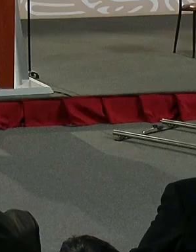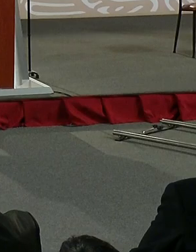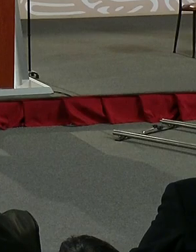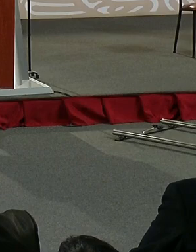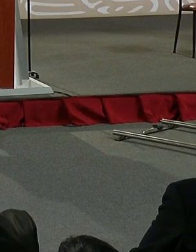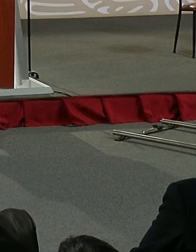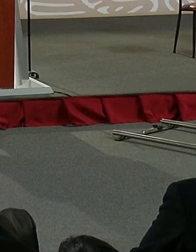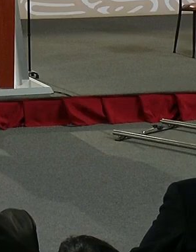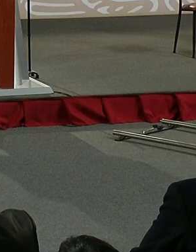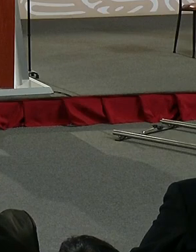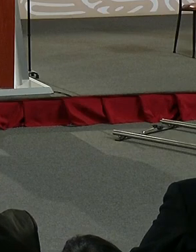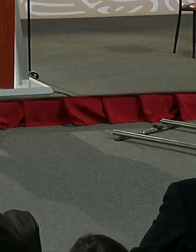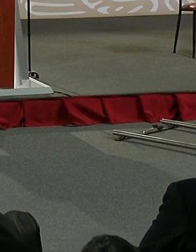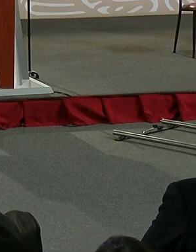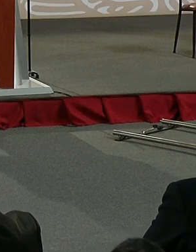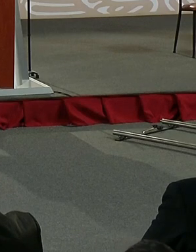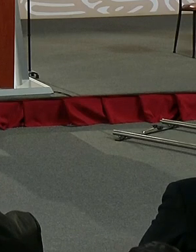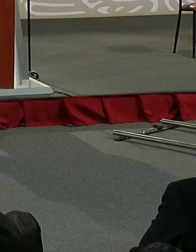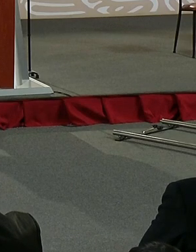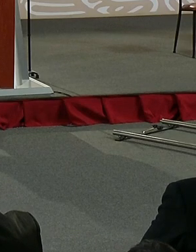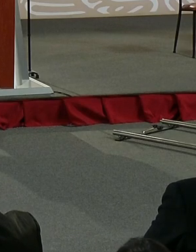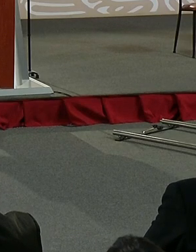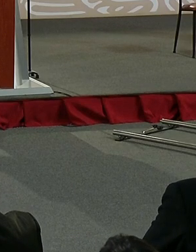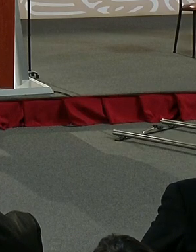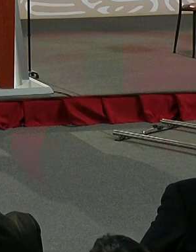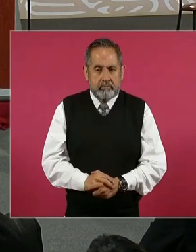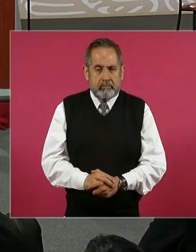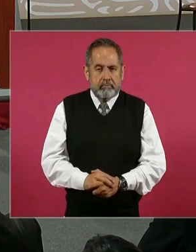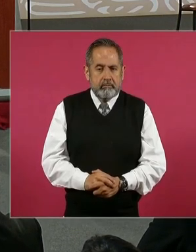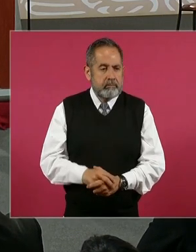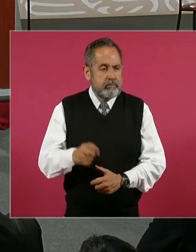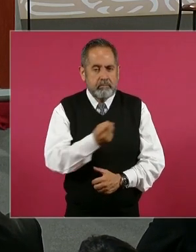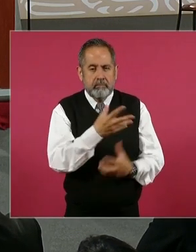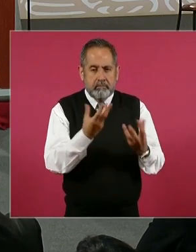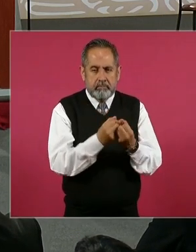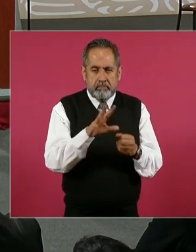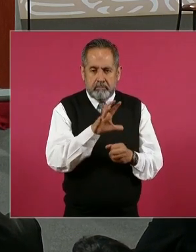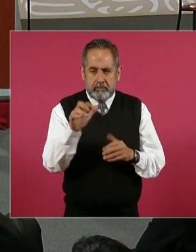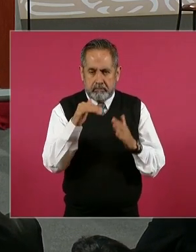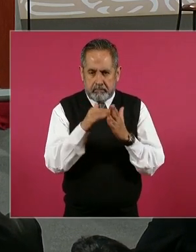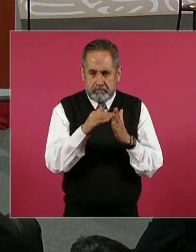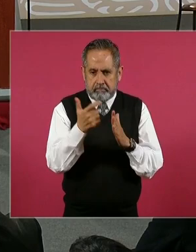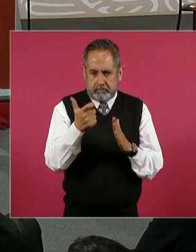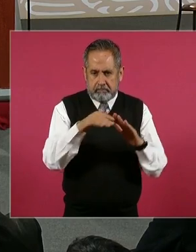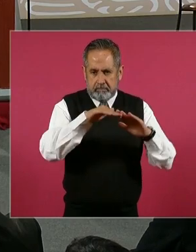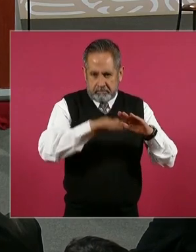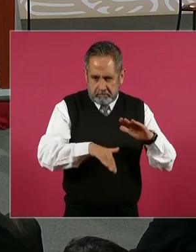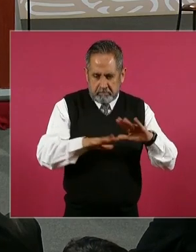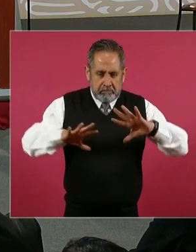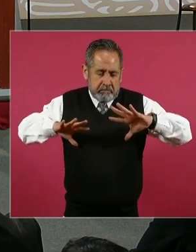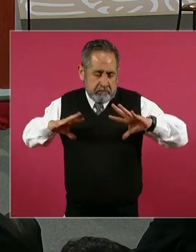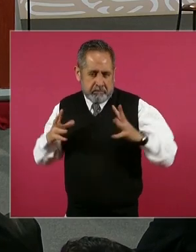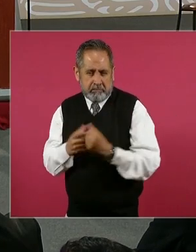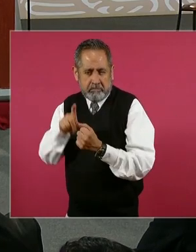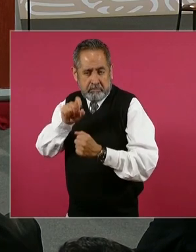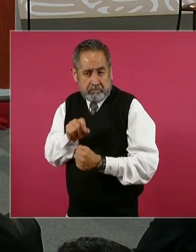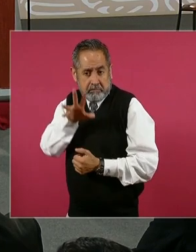pes que fueron un total de 2,771 717